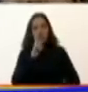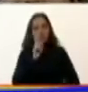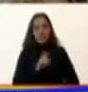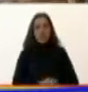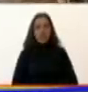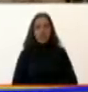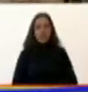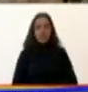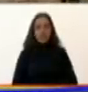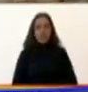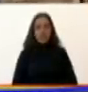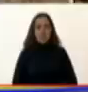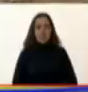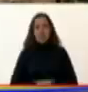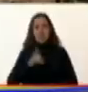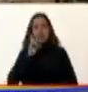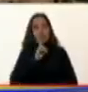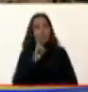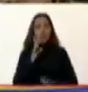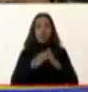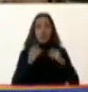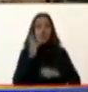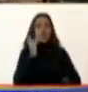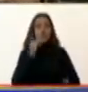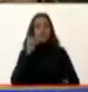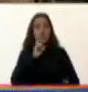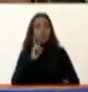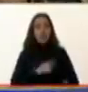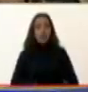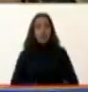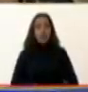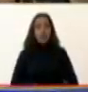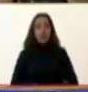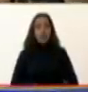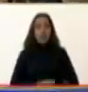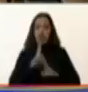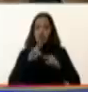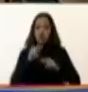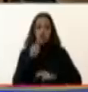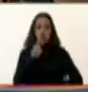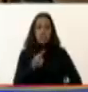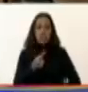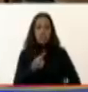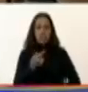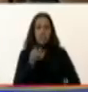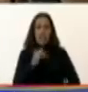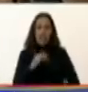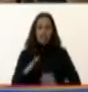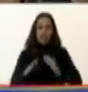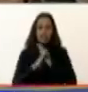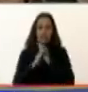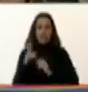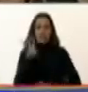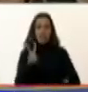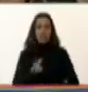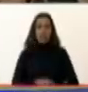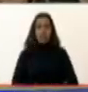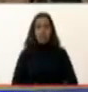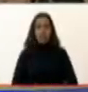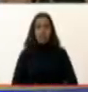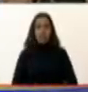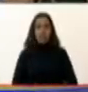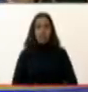que están poniendo. Mentira. Y nunca mencionen las sanciones. Entonces, no voy a hablar más sino de una